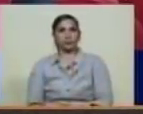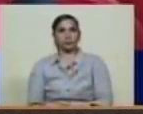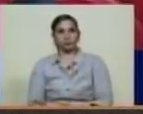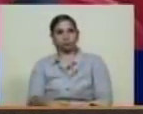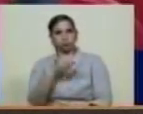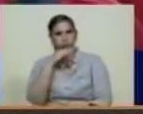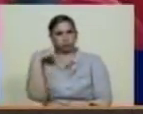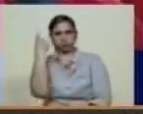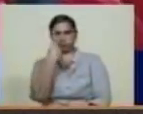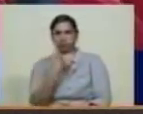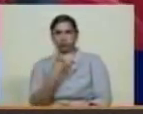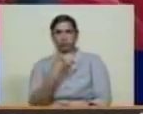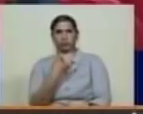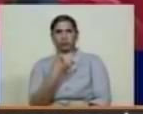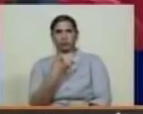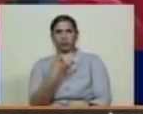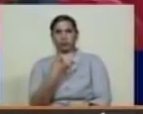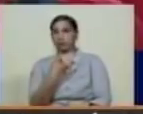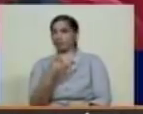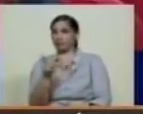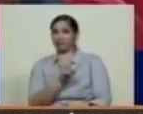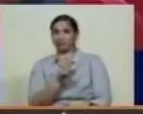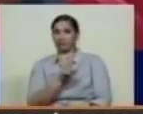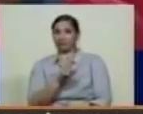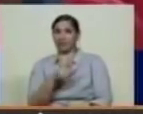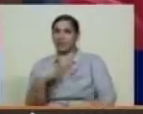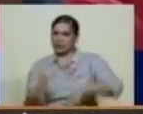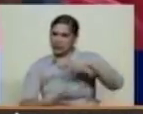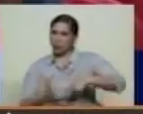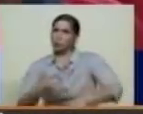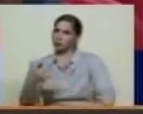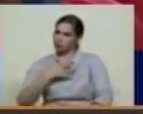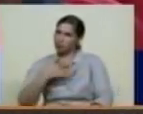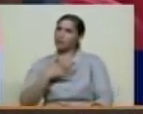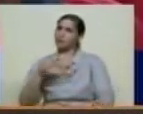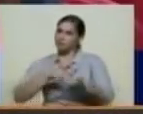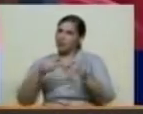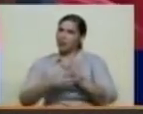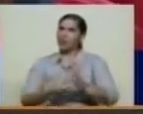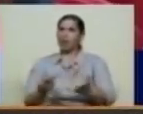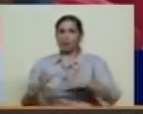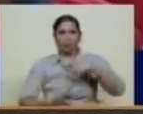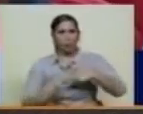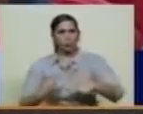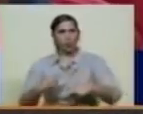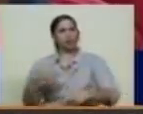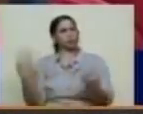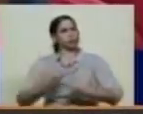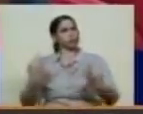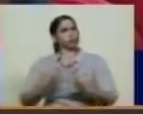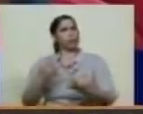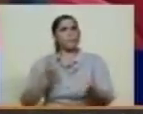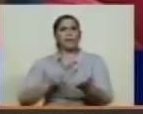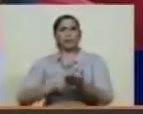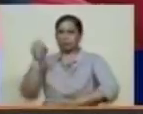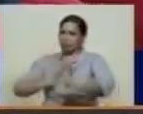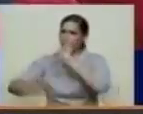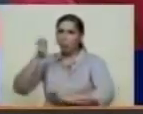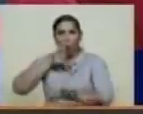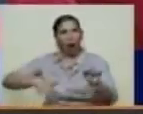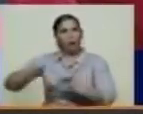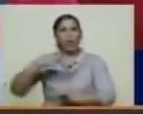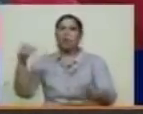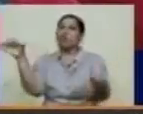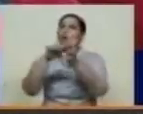No, es que eso es revolucionario. Eso significa ser revolucionario. Una revolución verdadera defiende a su pueblo